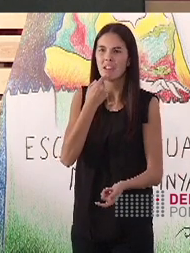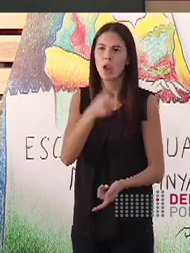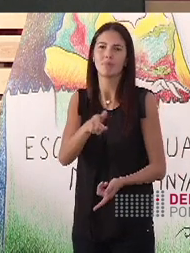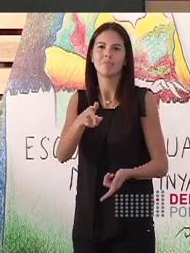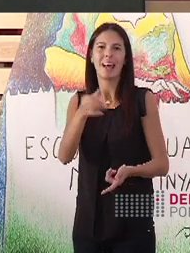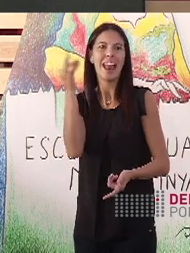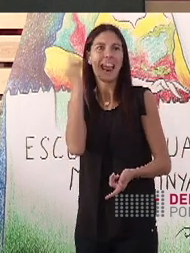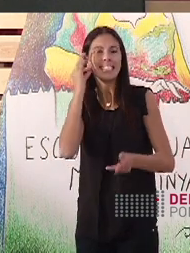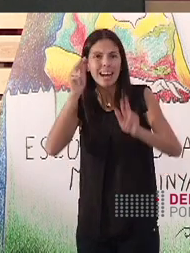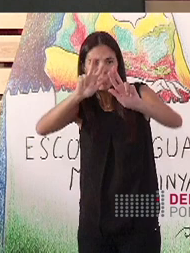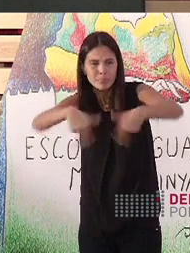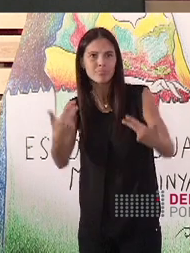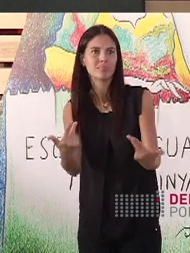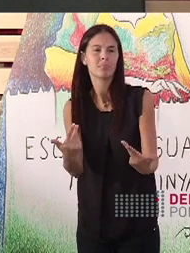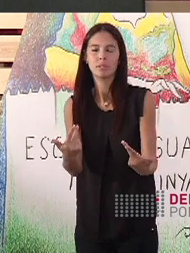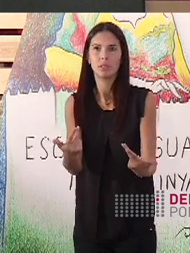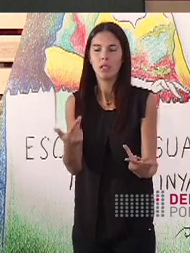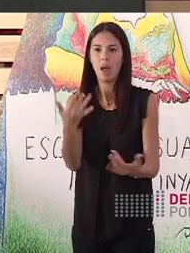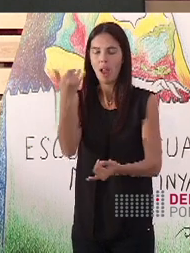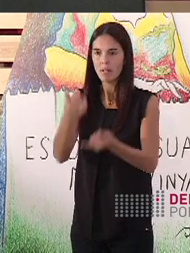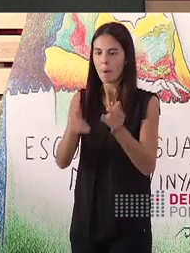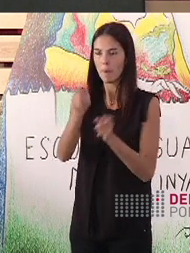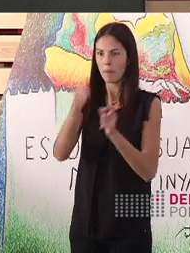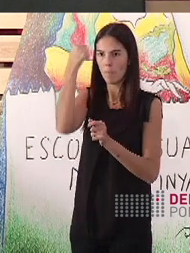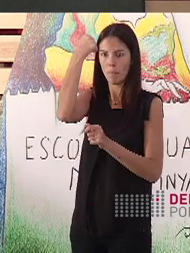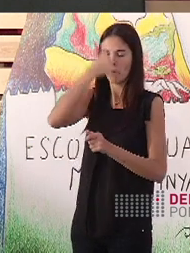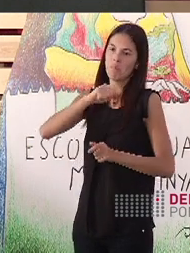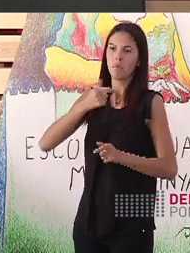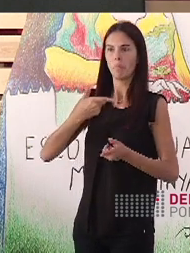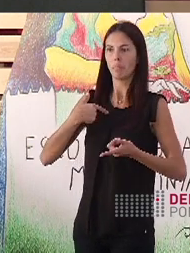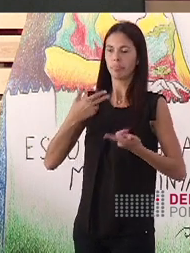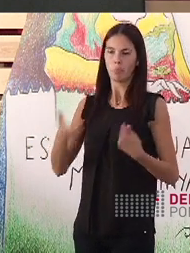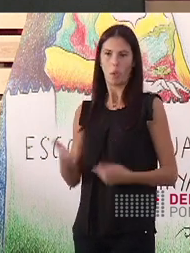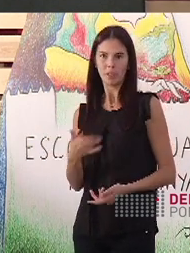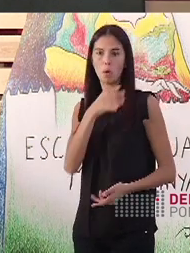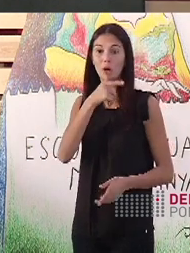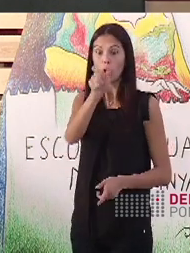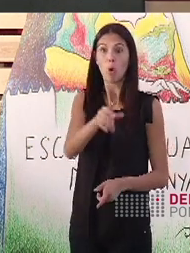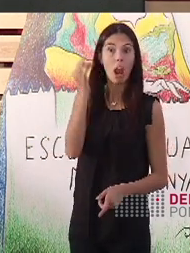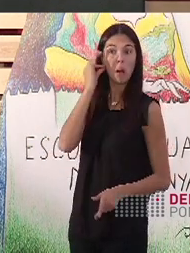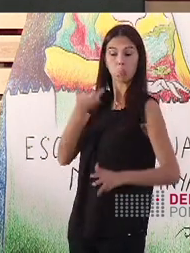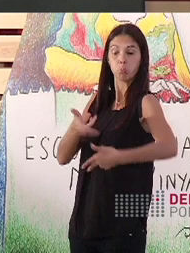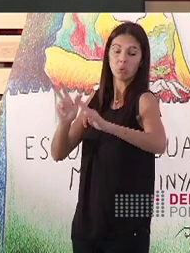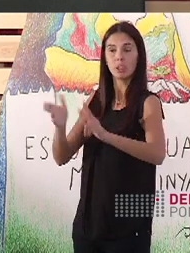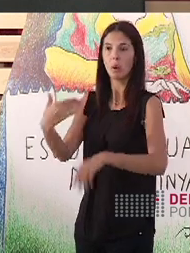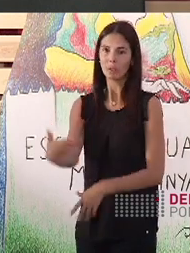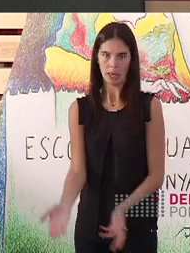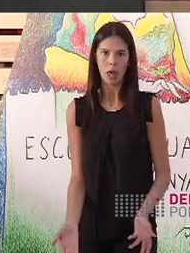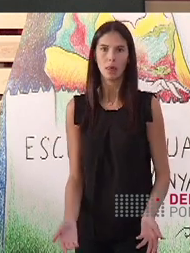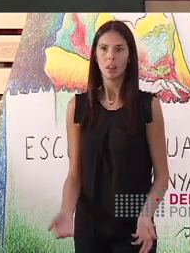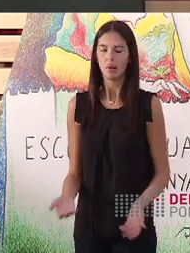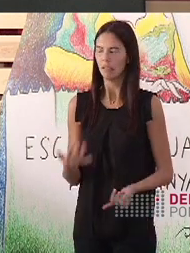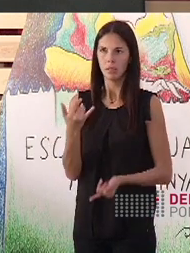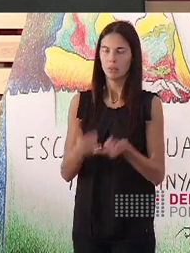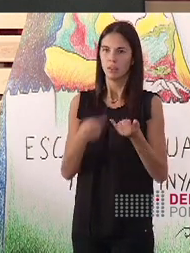había consentido y quedaron impunes ellos, ¿no? Porque como ella había consentido, pues ya estaba. O sea, quiero decir, esto tiene